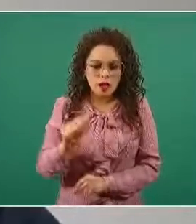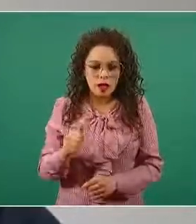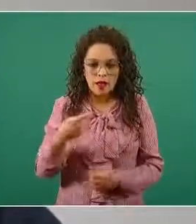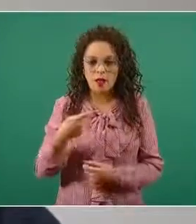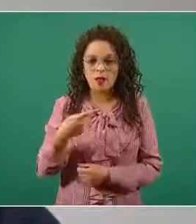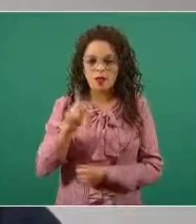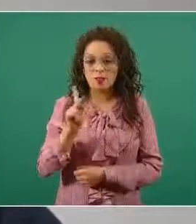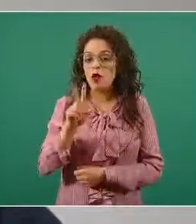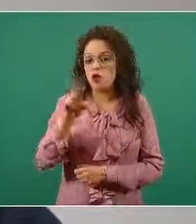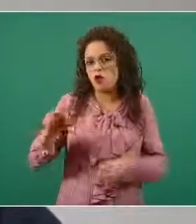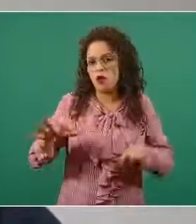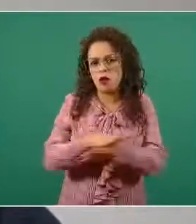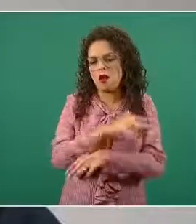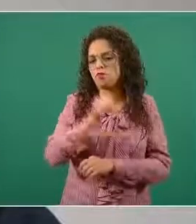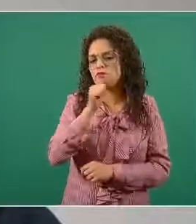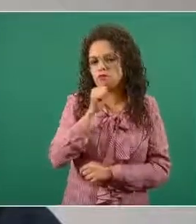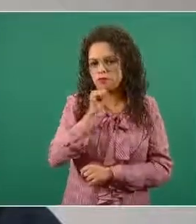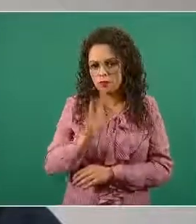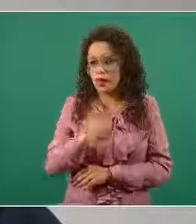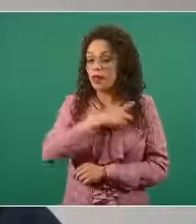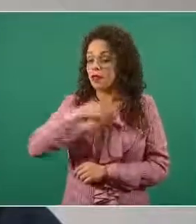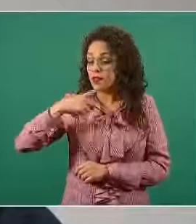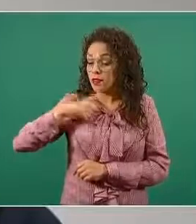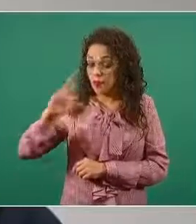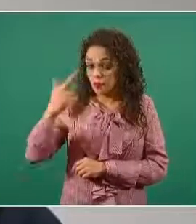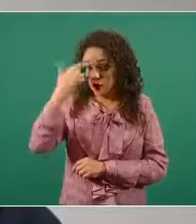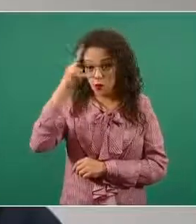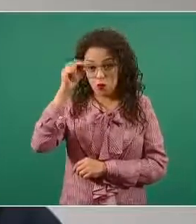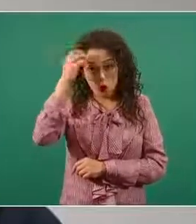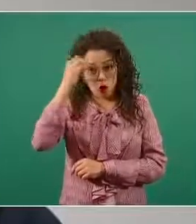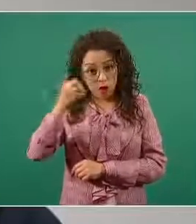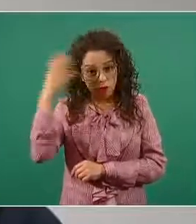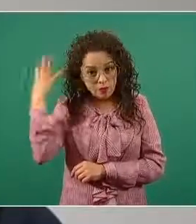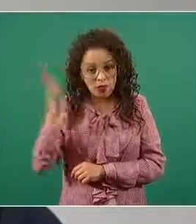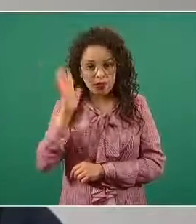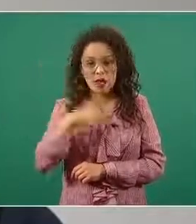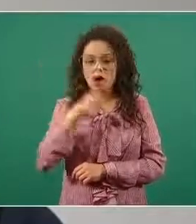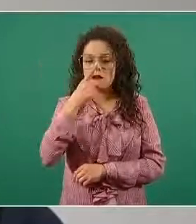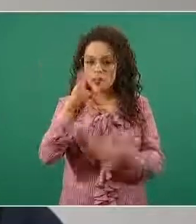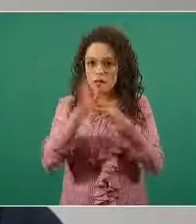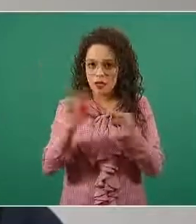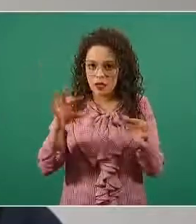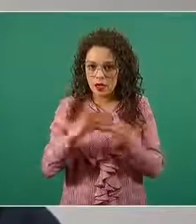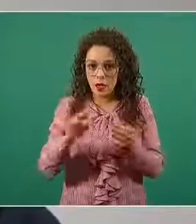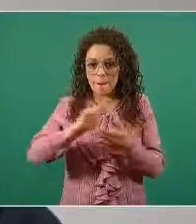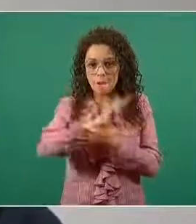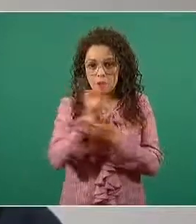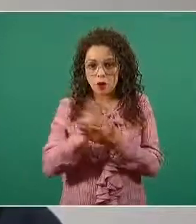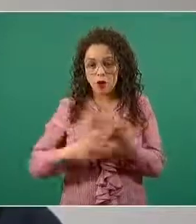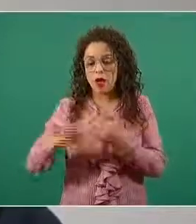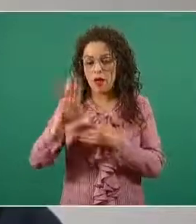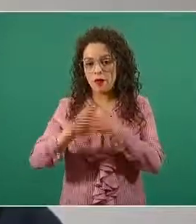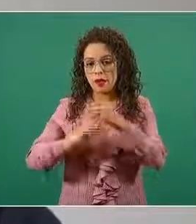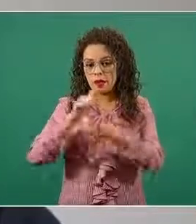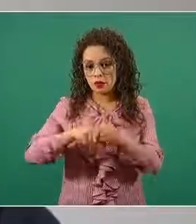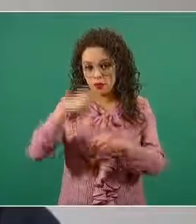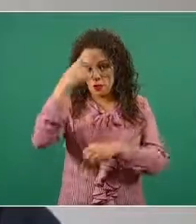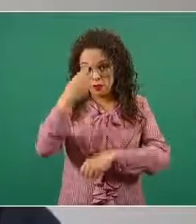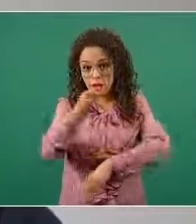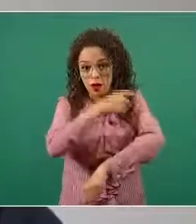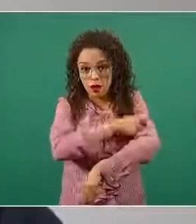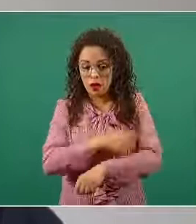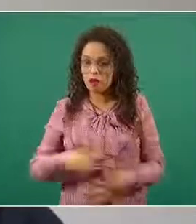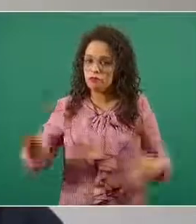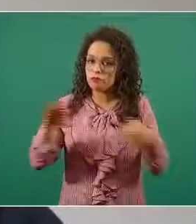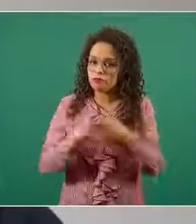modificación. Recordemos también que siempre hemos comentado que el Plan Nacional de Vacunación está en continua revisión. El